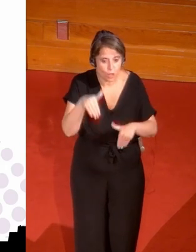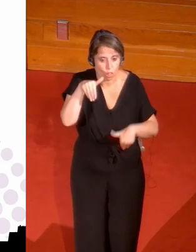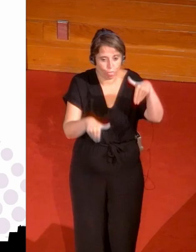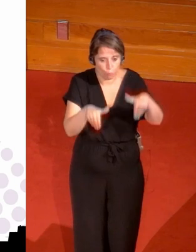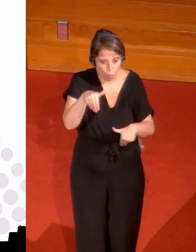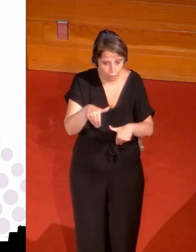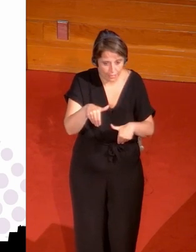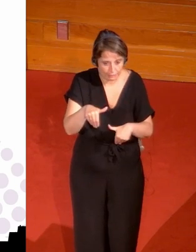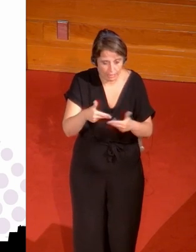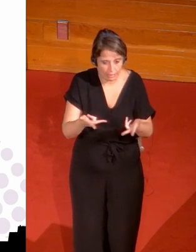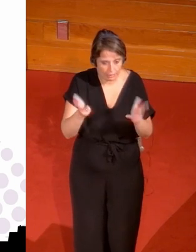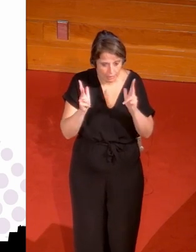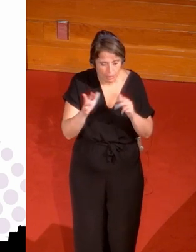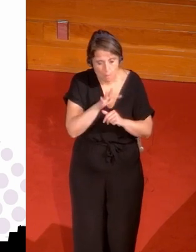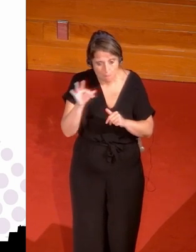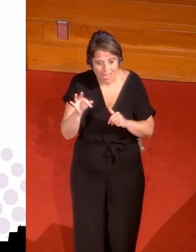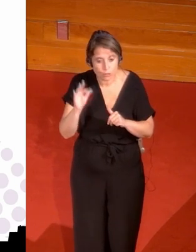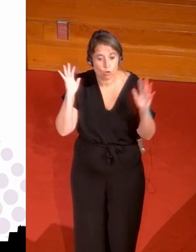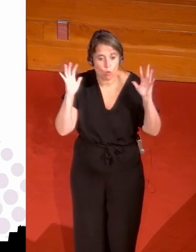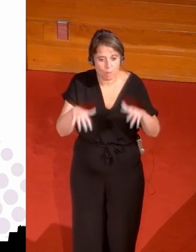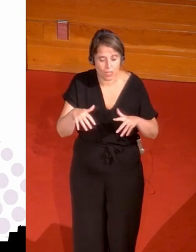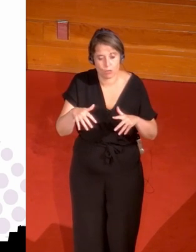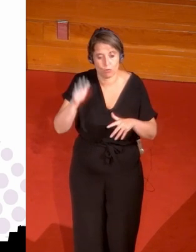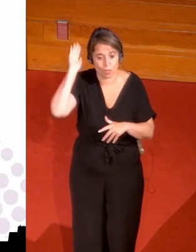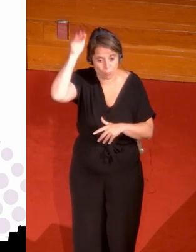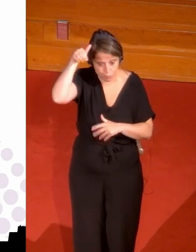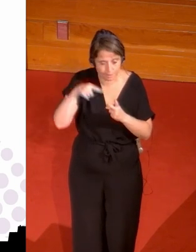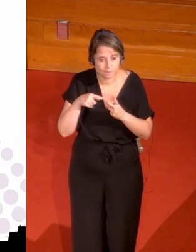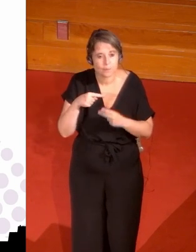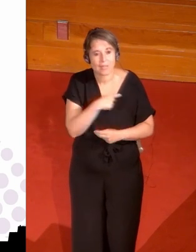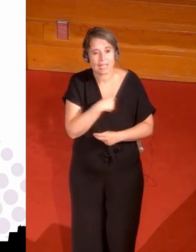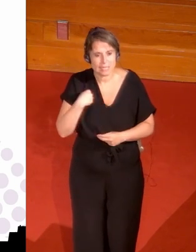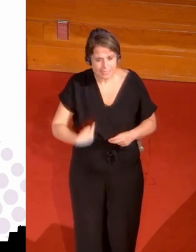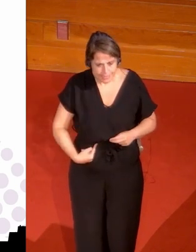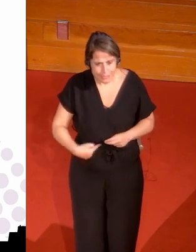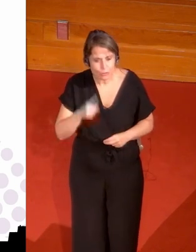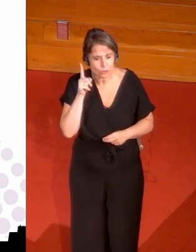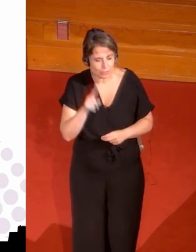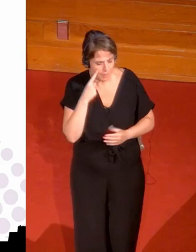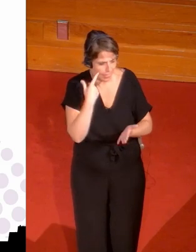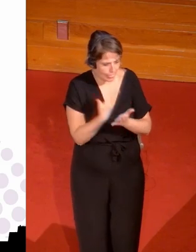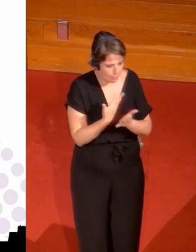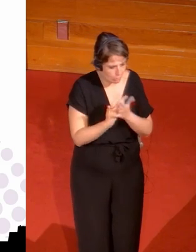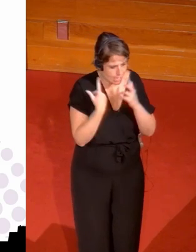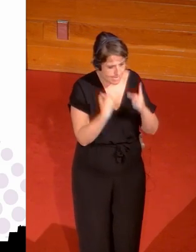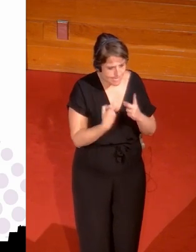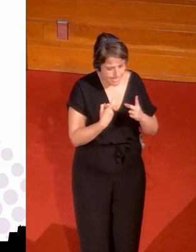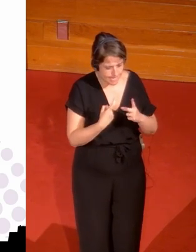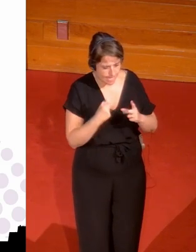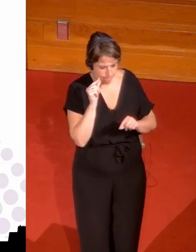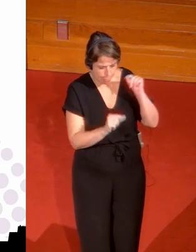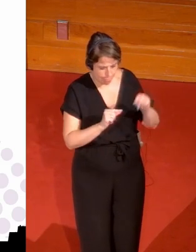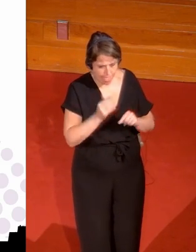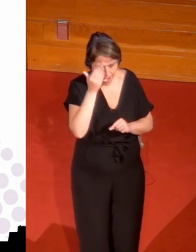la convención republicana eh los chinos también se ha visto que Habían intentado hackear no sé